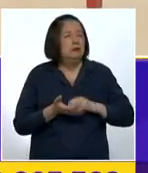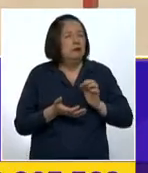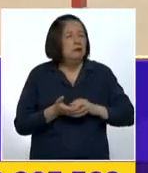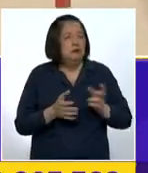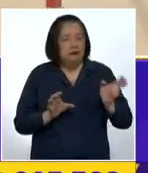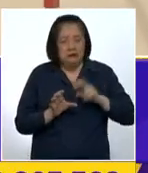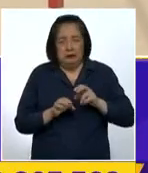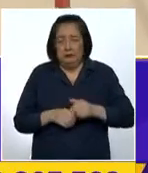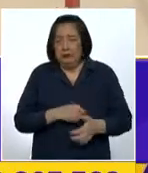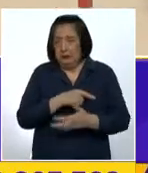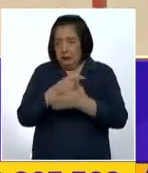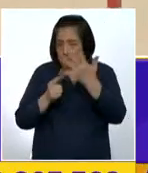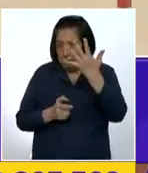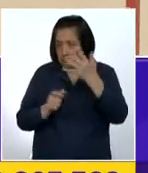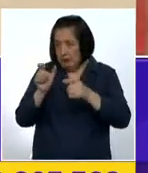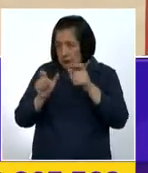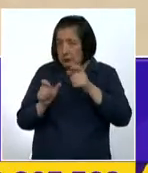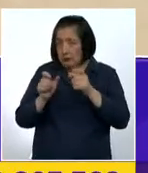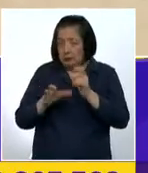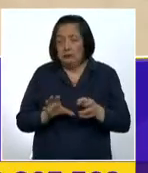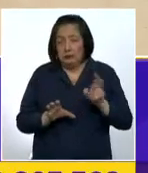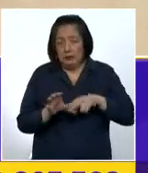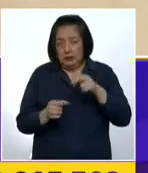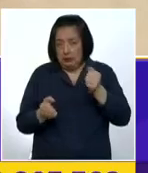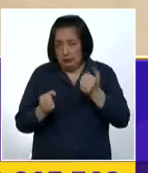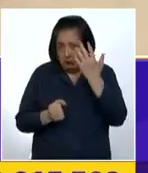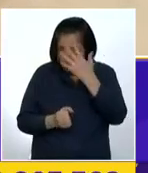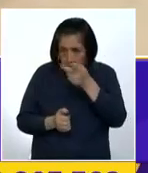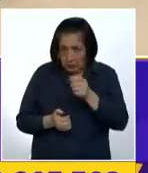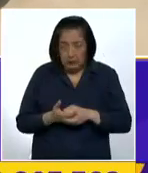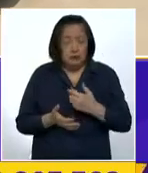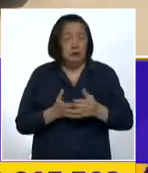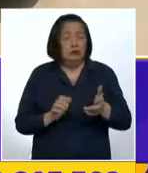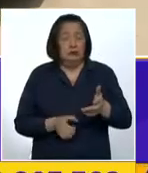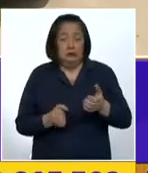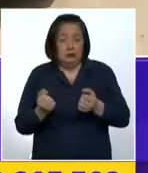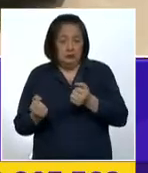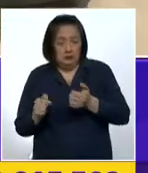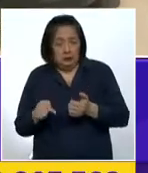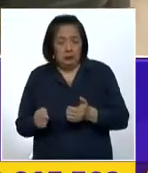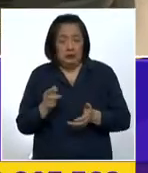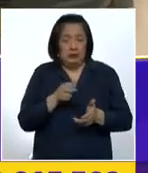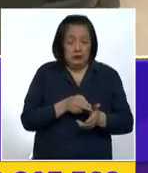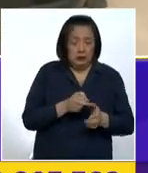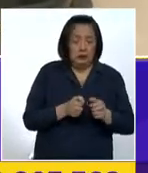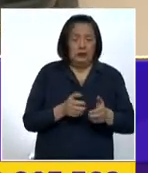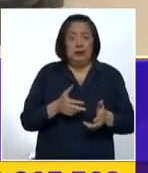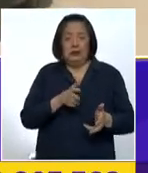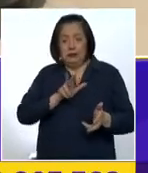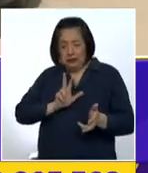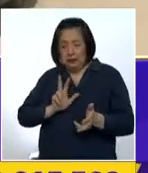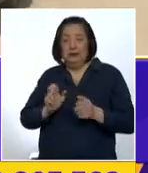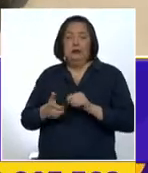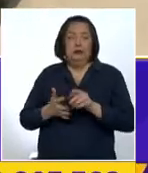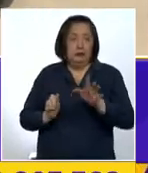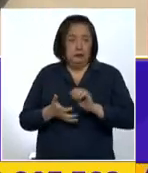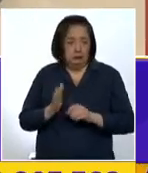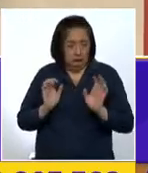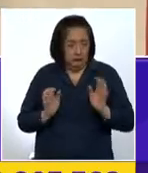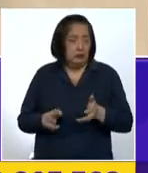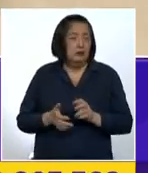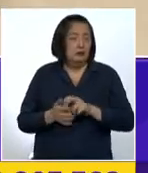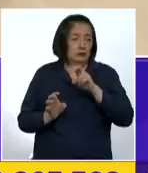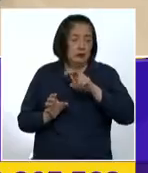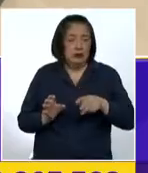el momento es que eran cinco personas las que iban a bordo del vehículo, tanto el piloto, copiloto y tres personas más que son las que bajaron y actuaron en